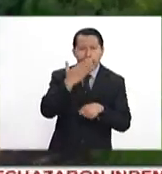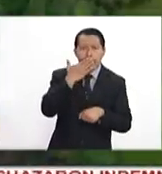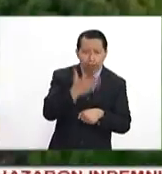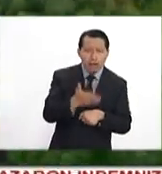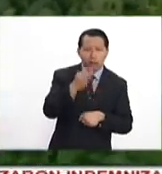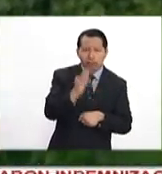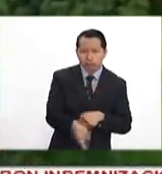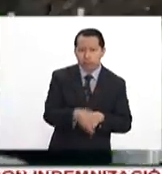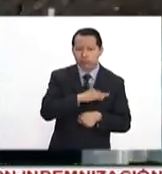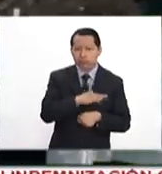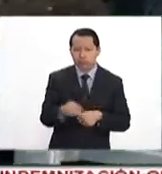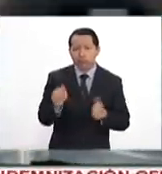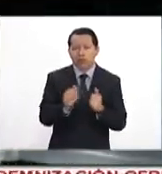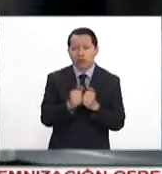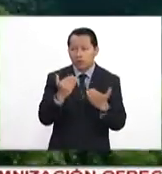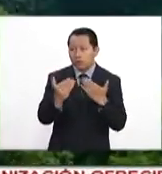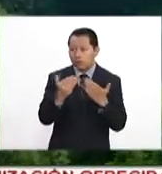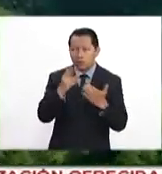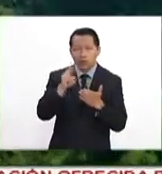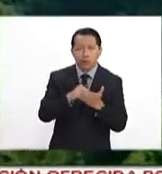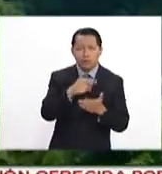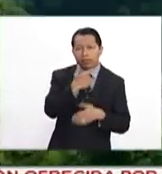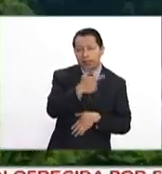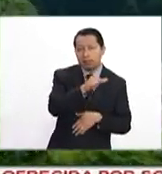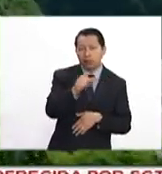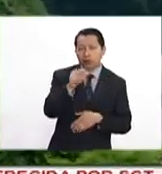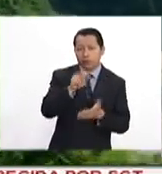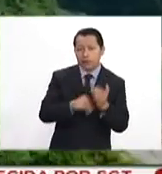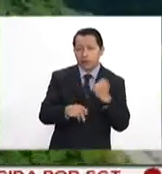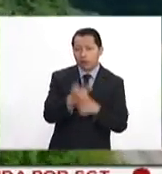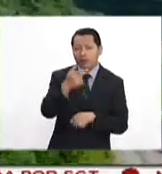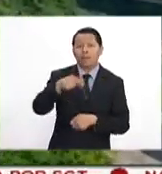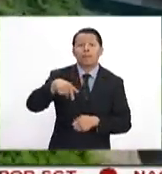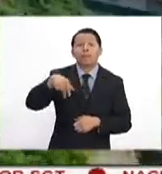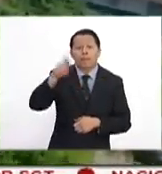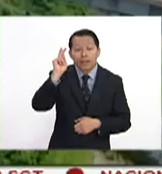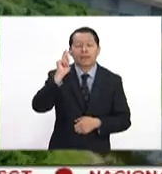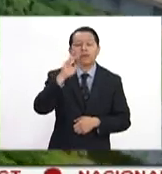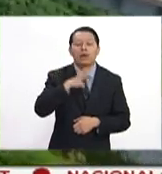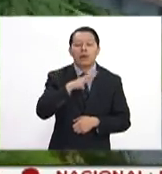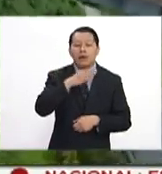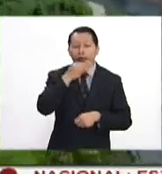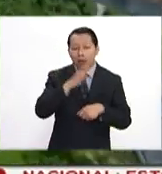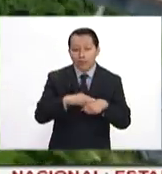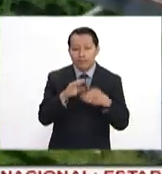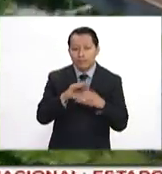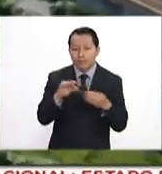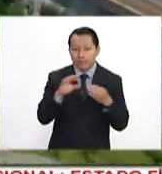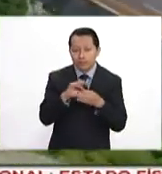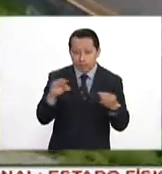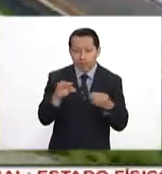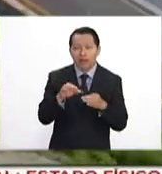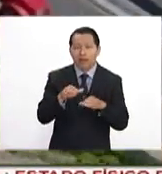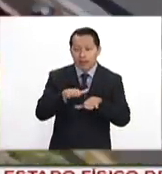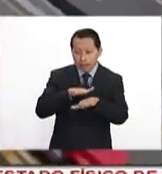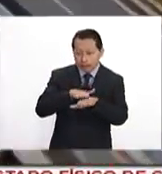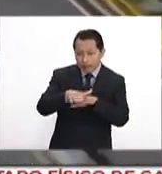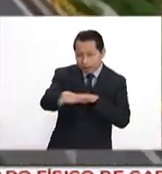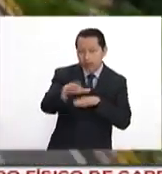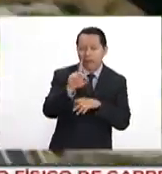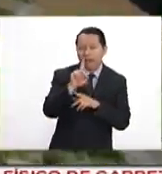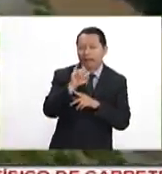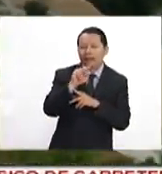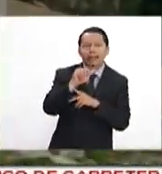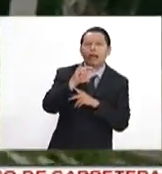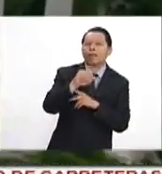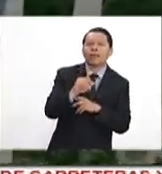autopistas federales con respecto al periodo 2007-2012. Sin embargo, también se indica que el estado del pavimento es dinámico, por lo que